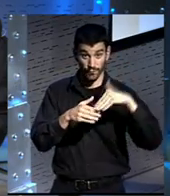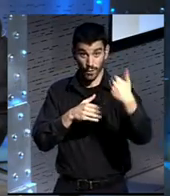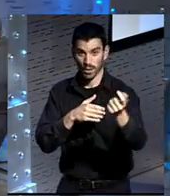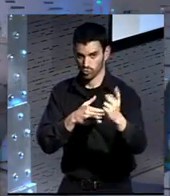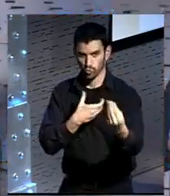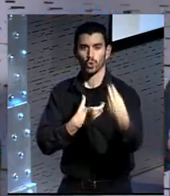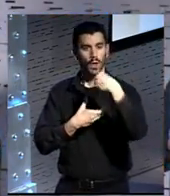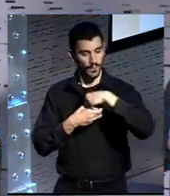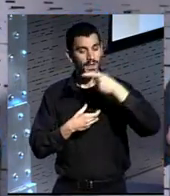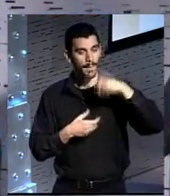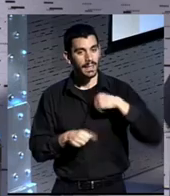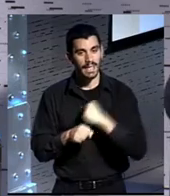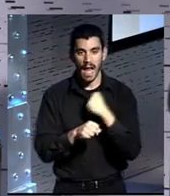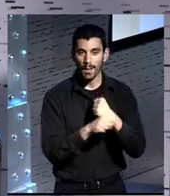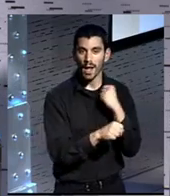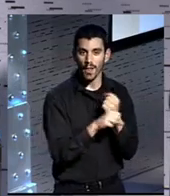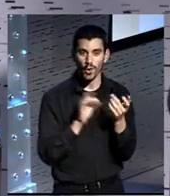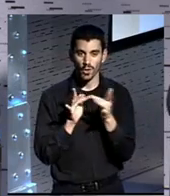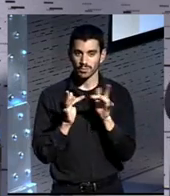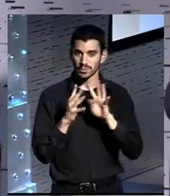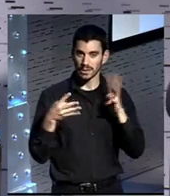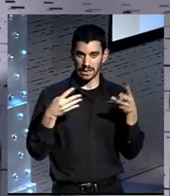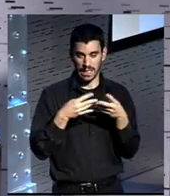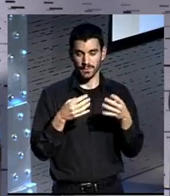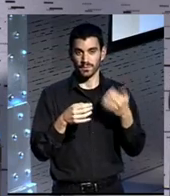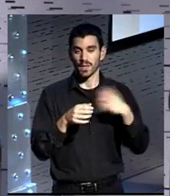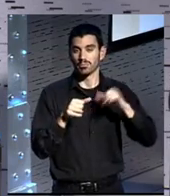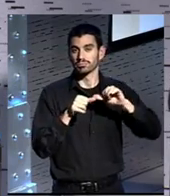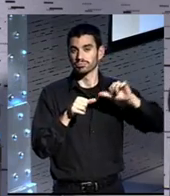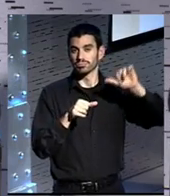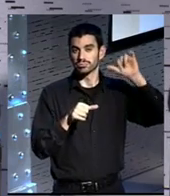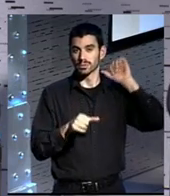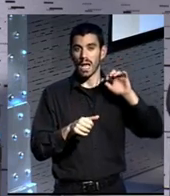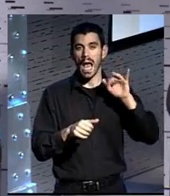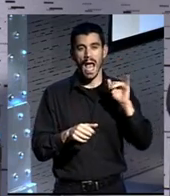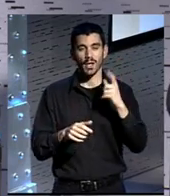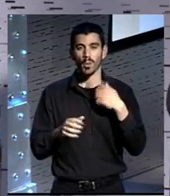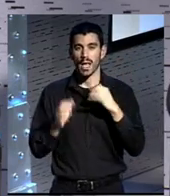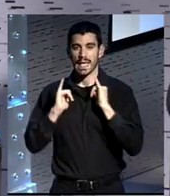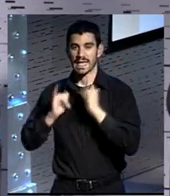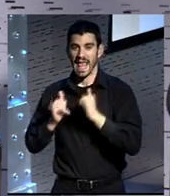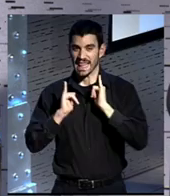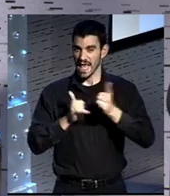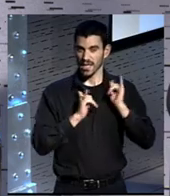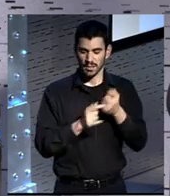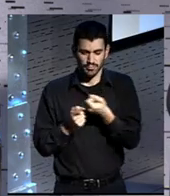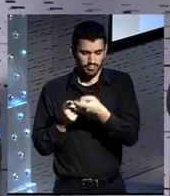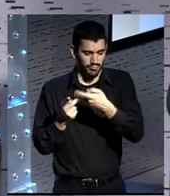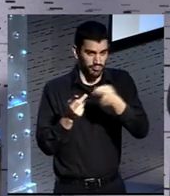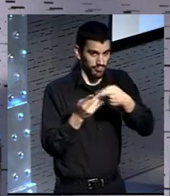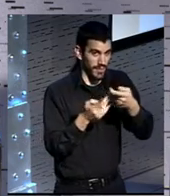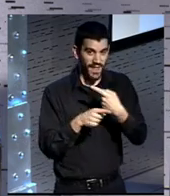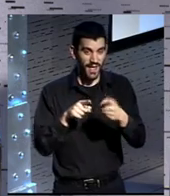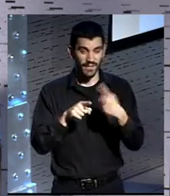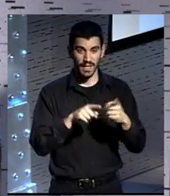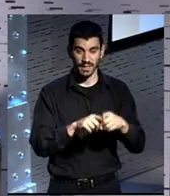de cara a los empleados. Yo creo que hace ya muchos años que hay muchas iniciativas diferentes en Bankinter para